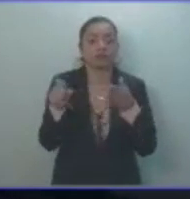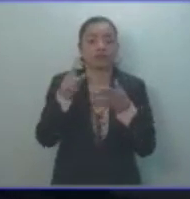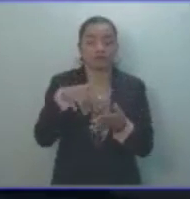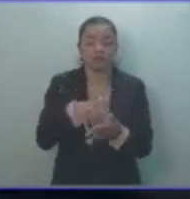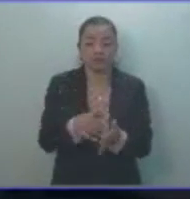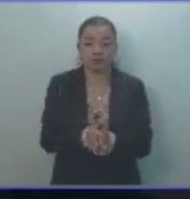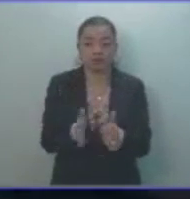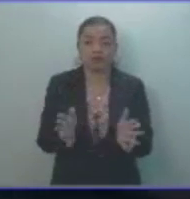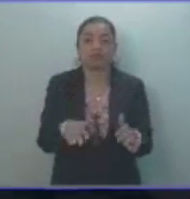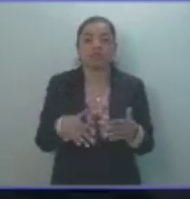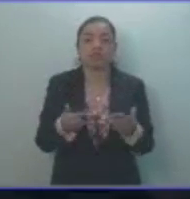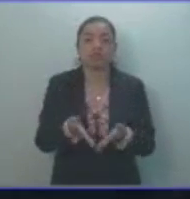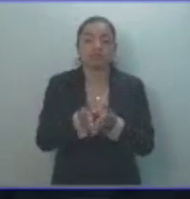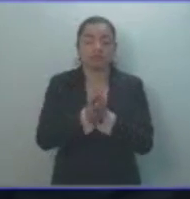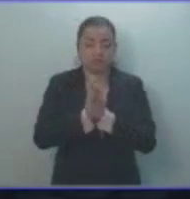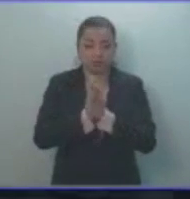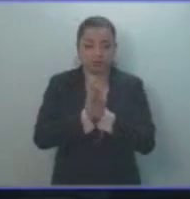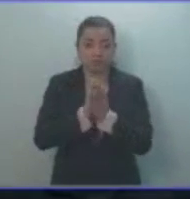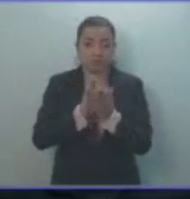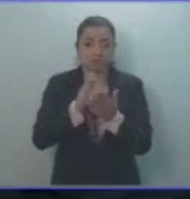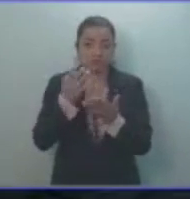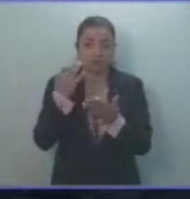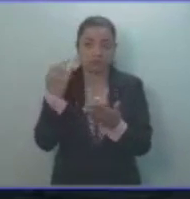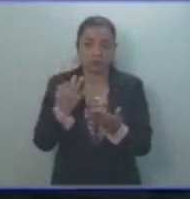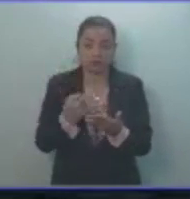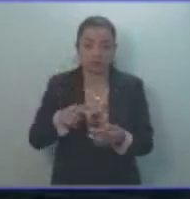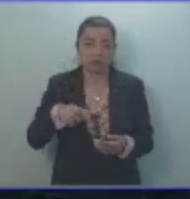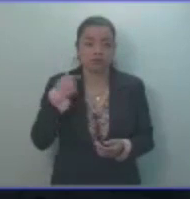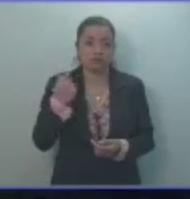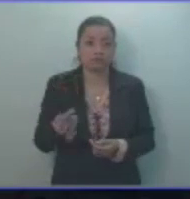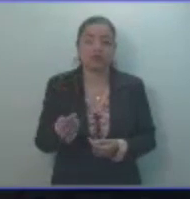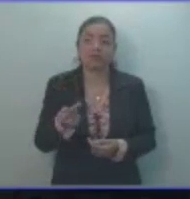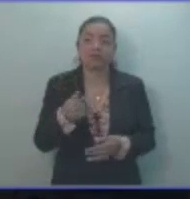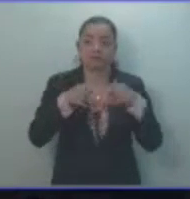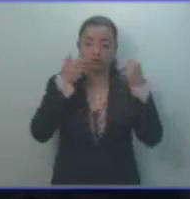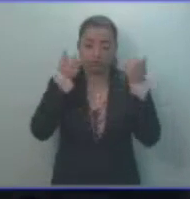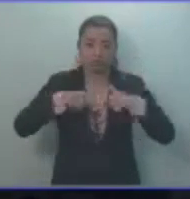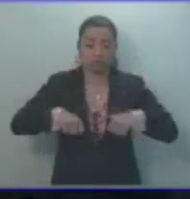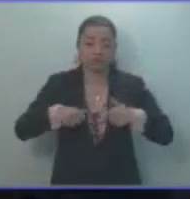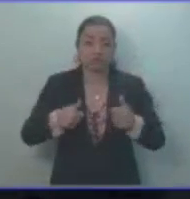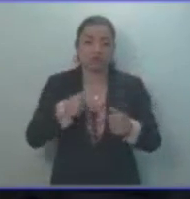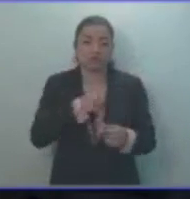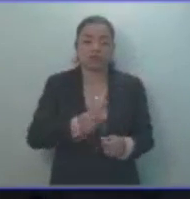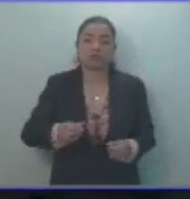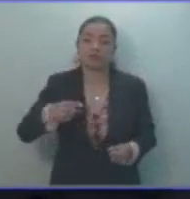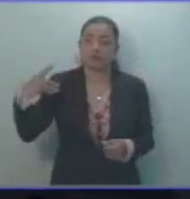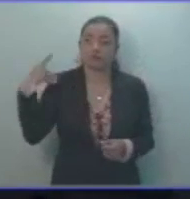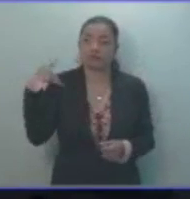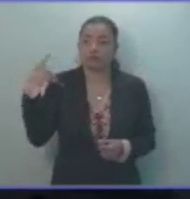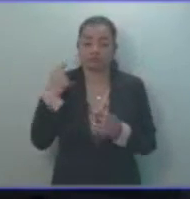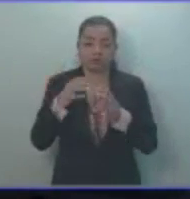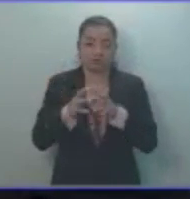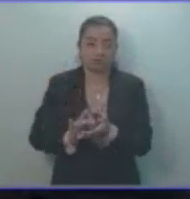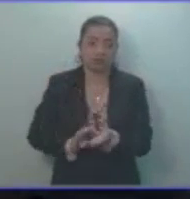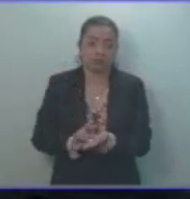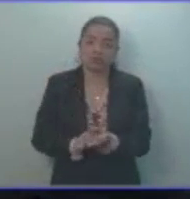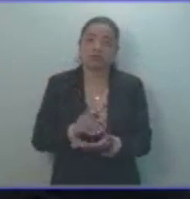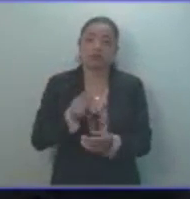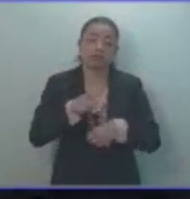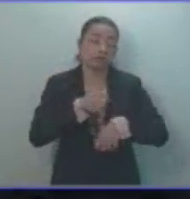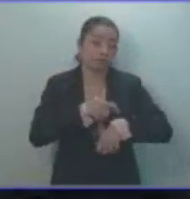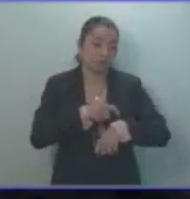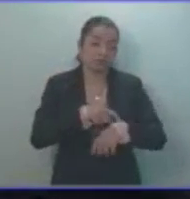que soliciten abrir cuentas deben ser aprobadas por el director de Tesorería. Si en su